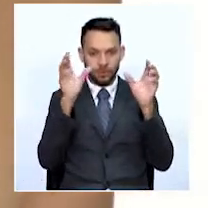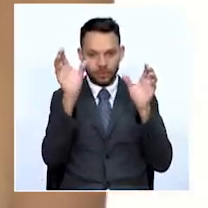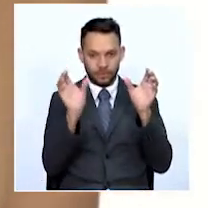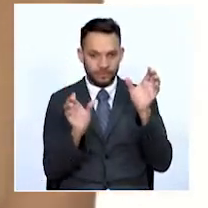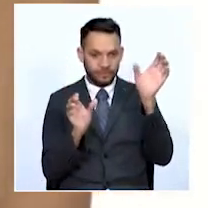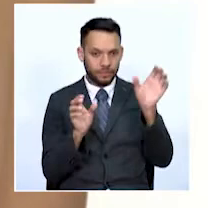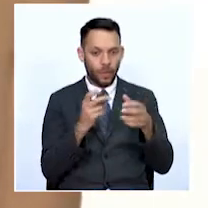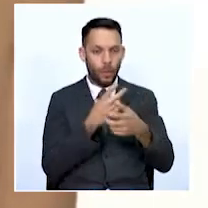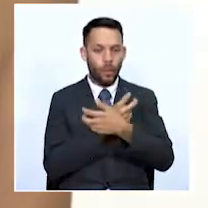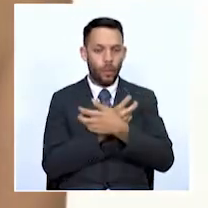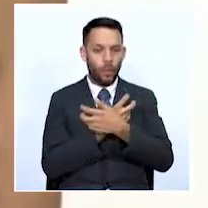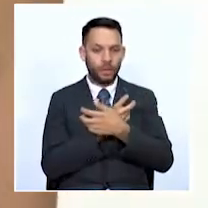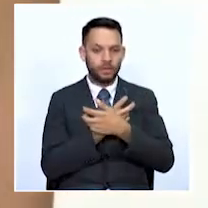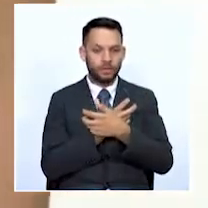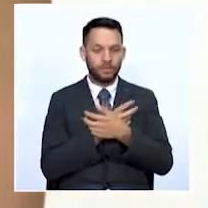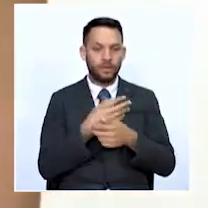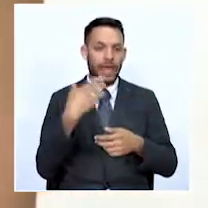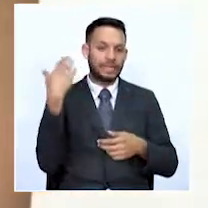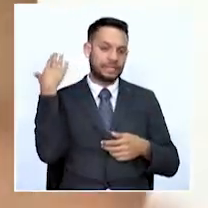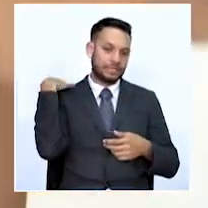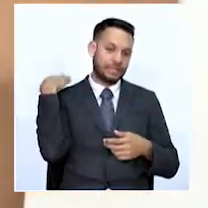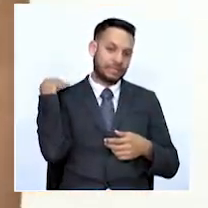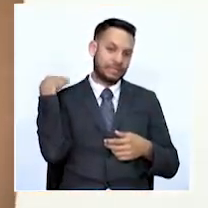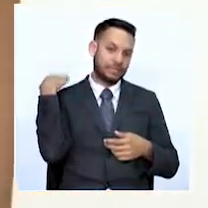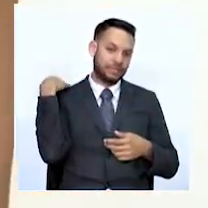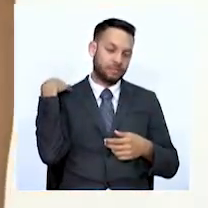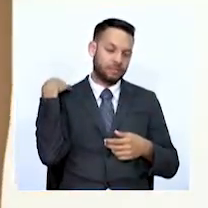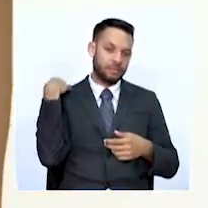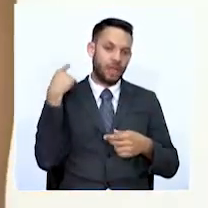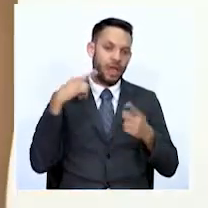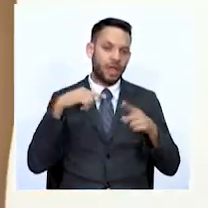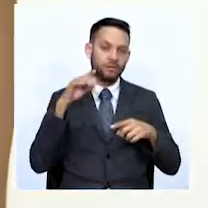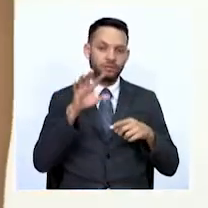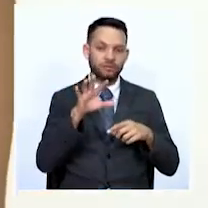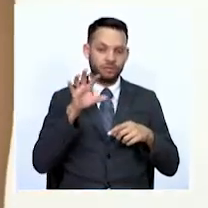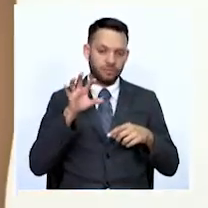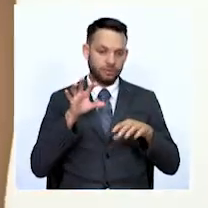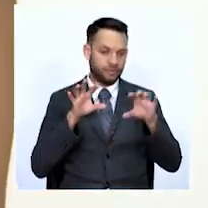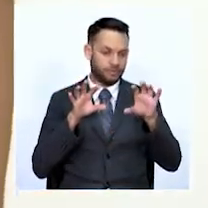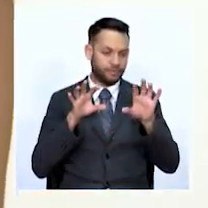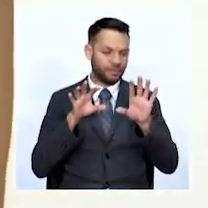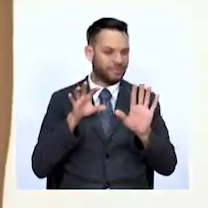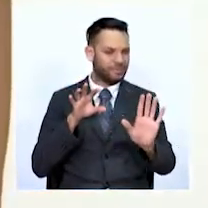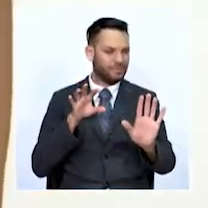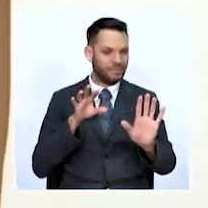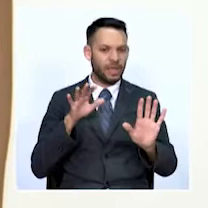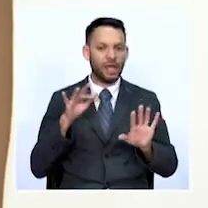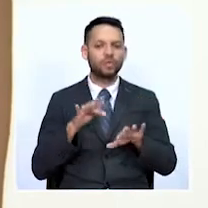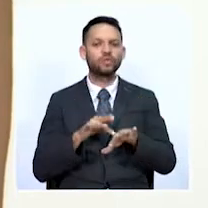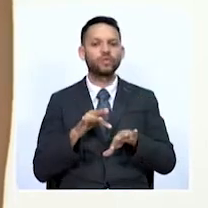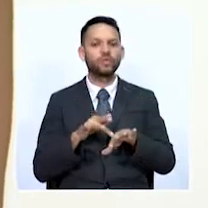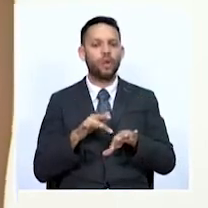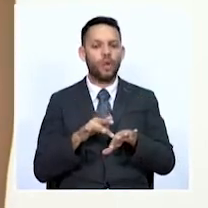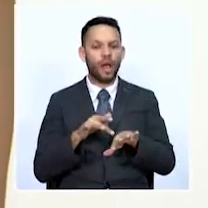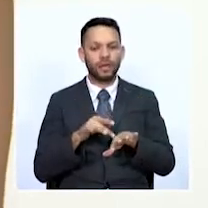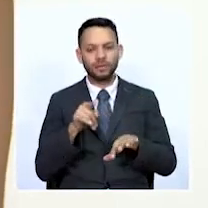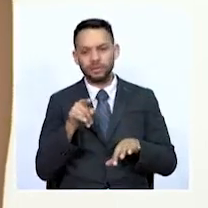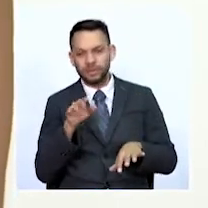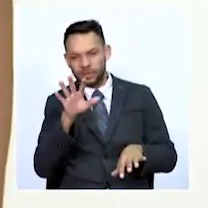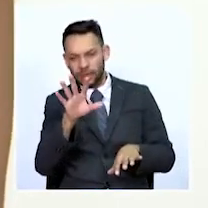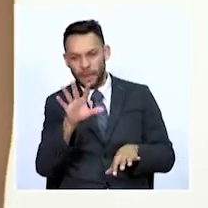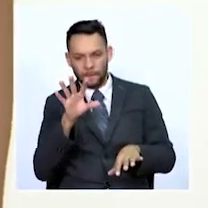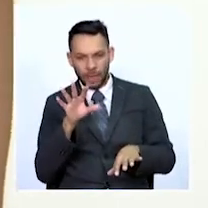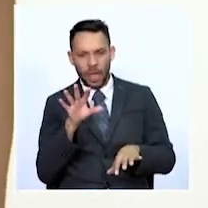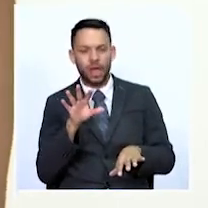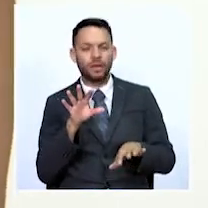cuenta, este de acá está un poquito más salido, ¿sí? Hay que tocar y sentir, y aquí está un poquito más salido.